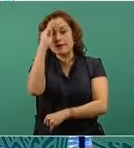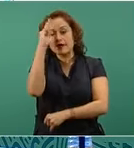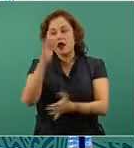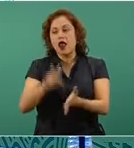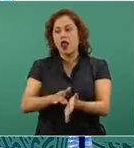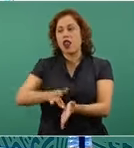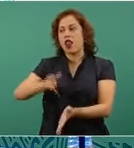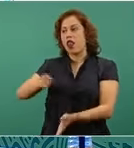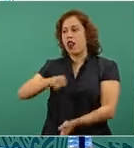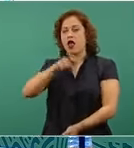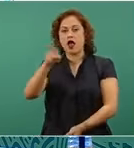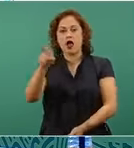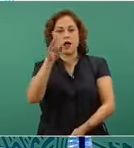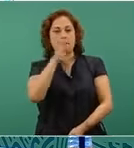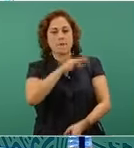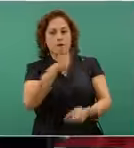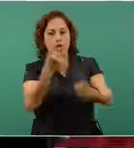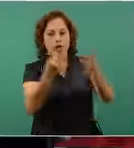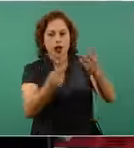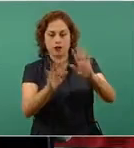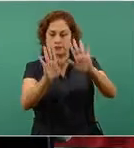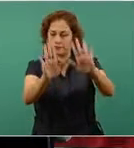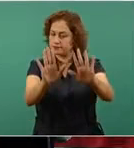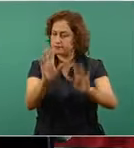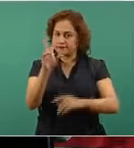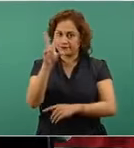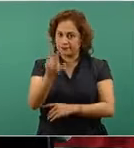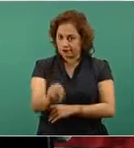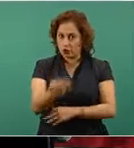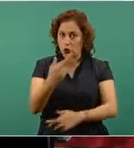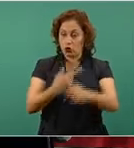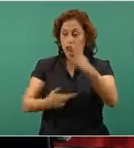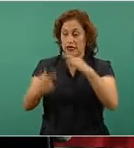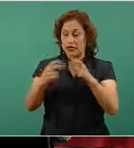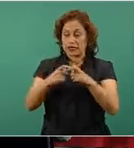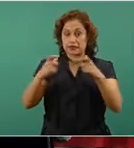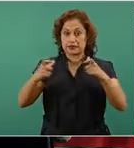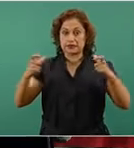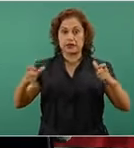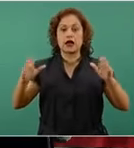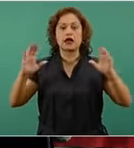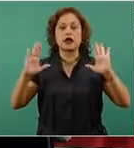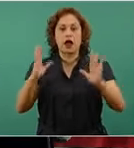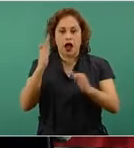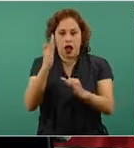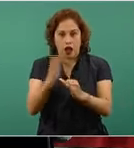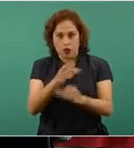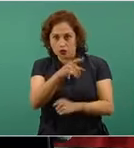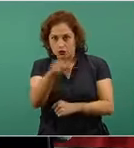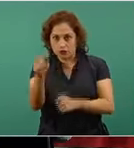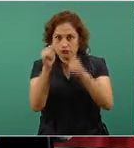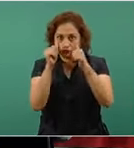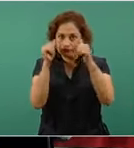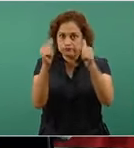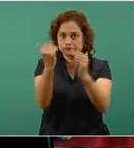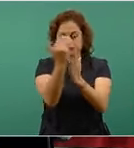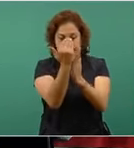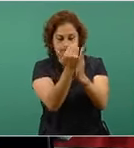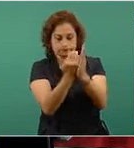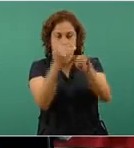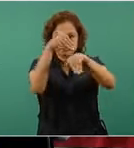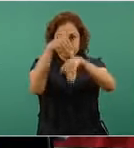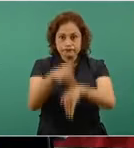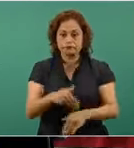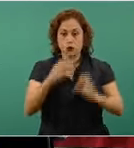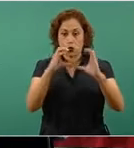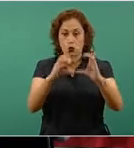de la información hablando de que hubo la tercera ola. Aquí están las medidas preventivas para evitar la tercera ola,